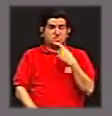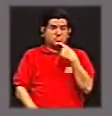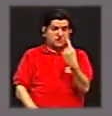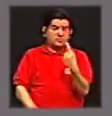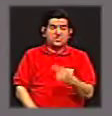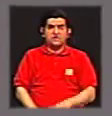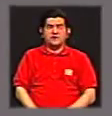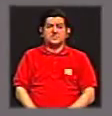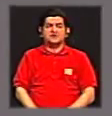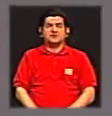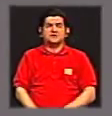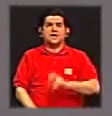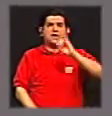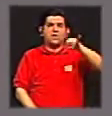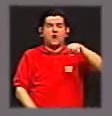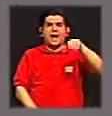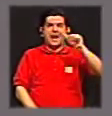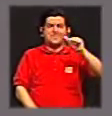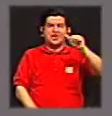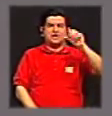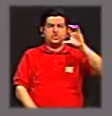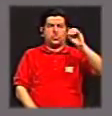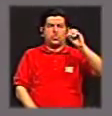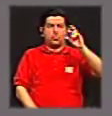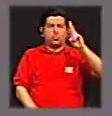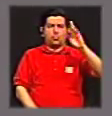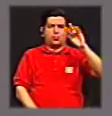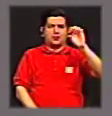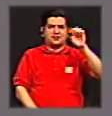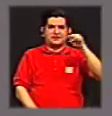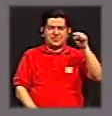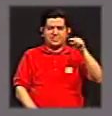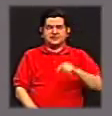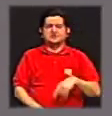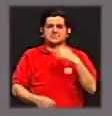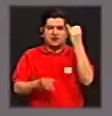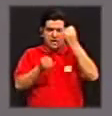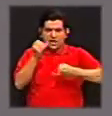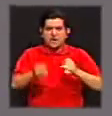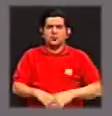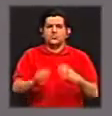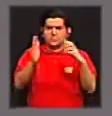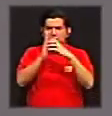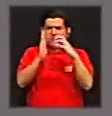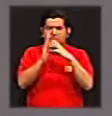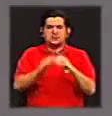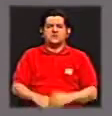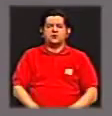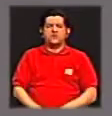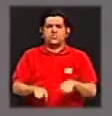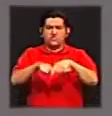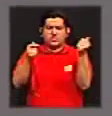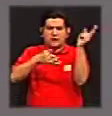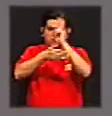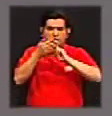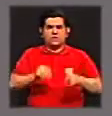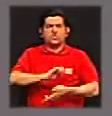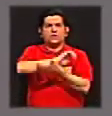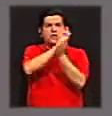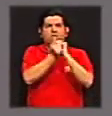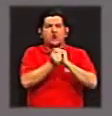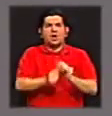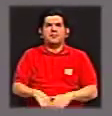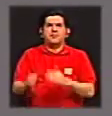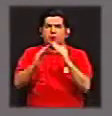describe don Alberto Cortés en el artículo de la última edición del semanario, cambio demográfico, cambio cultural,